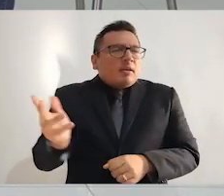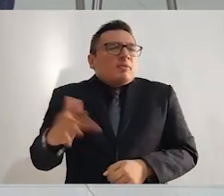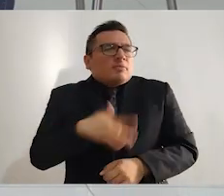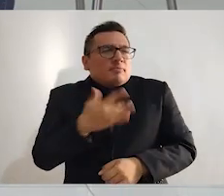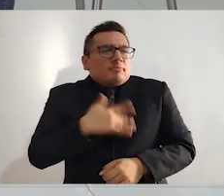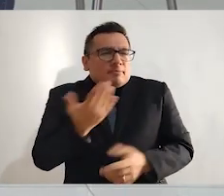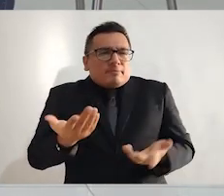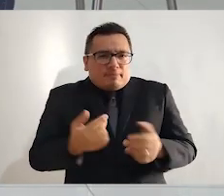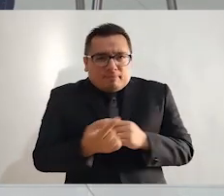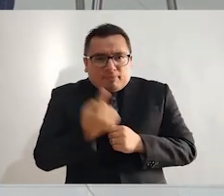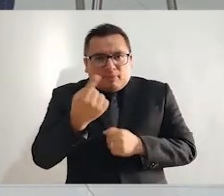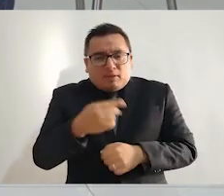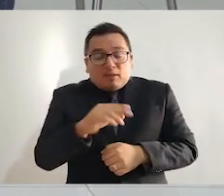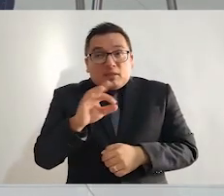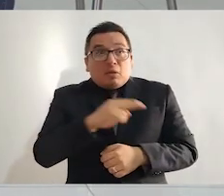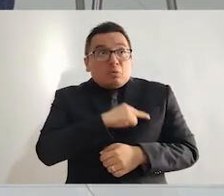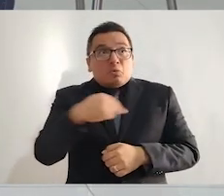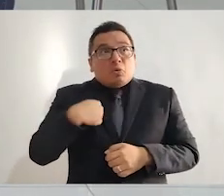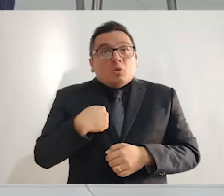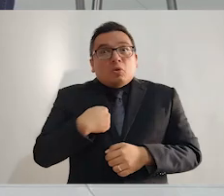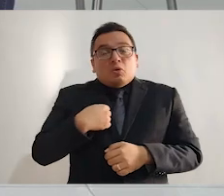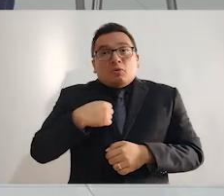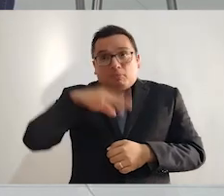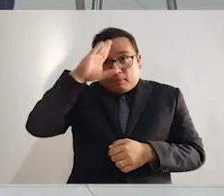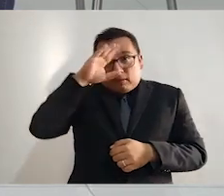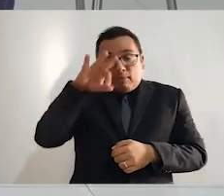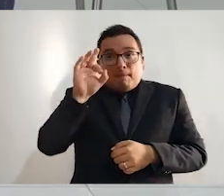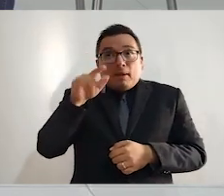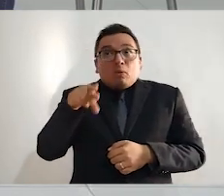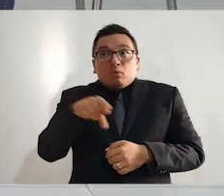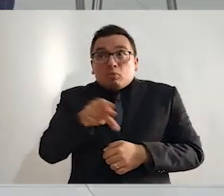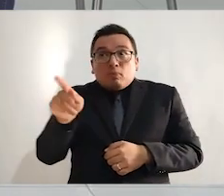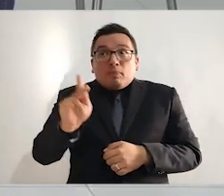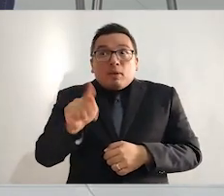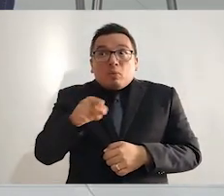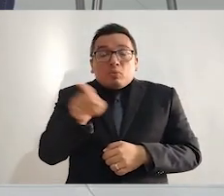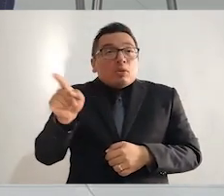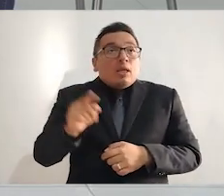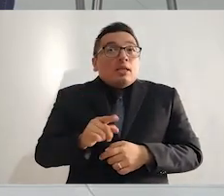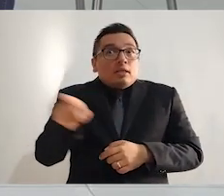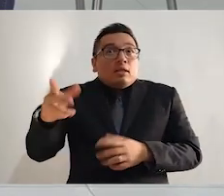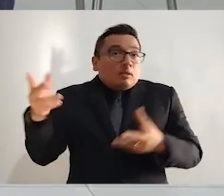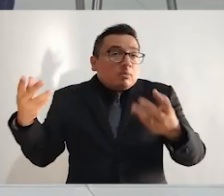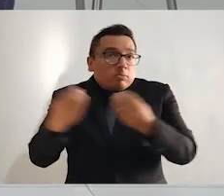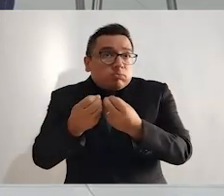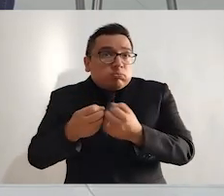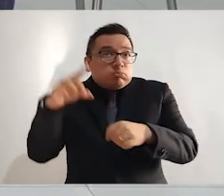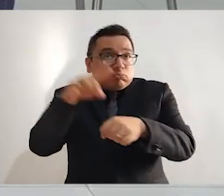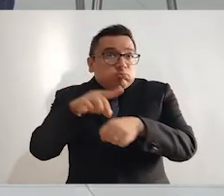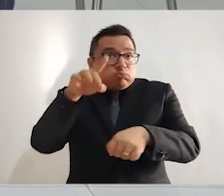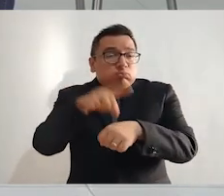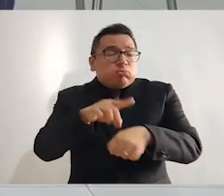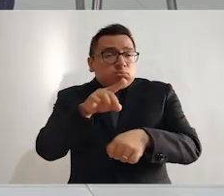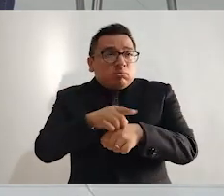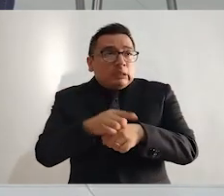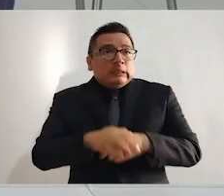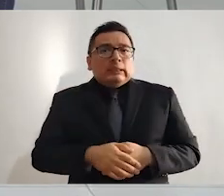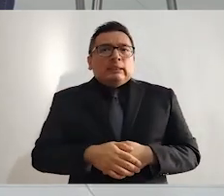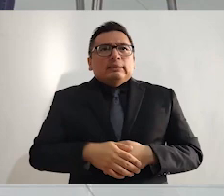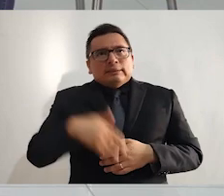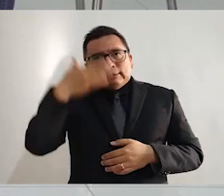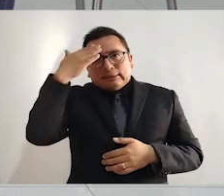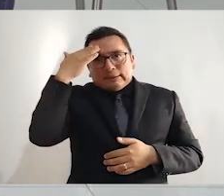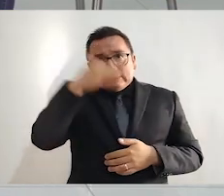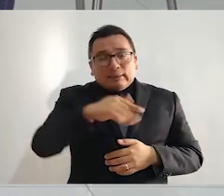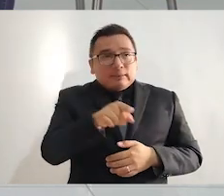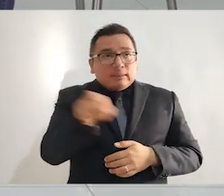o qué comentan? Porque nosotros podemos pensar una cosa, pero ustedes que conviven con ellos y que viven todos los días las dificultades